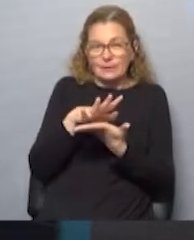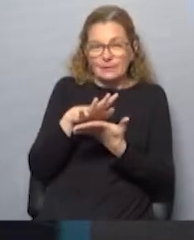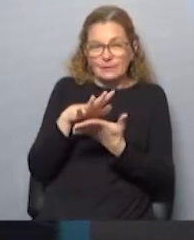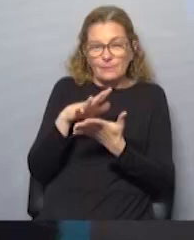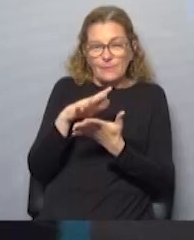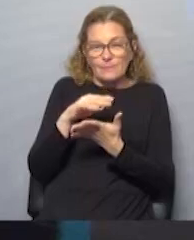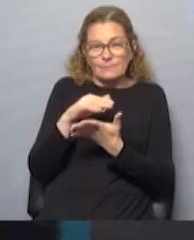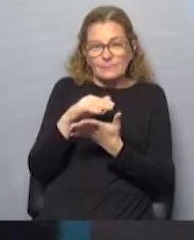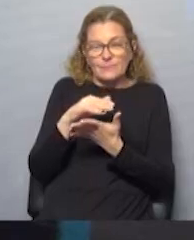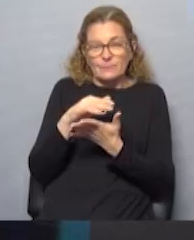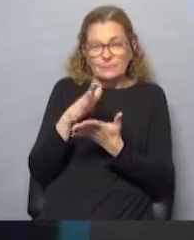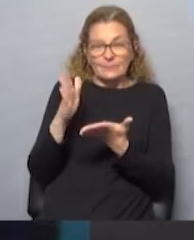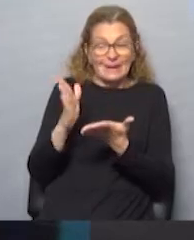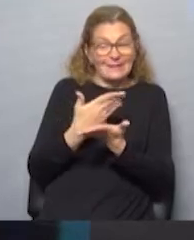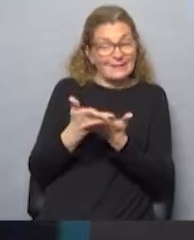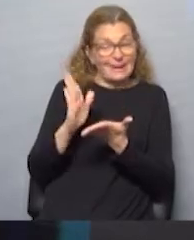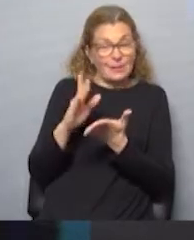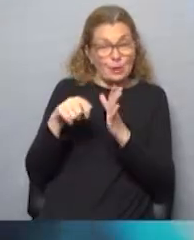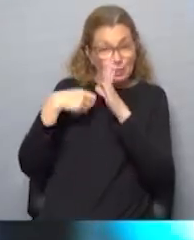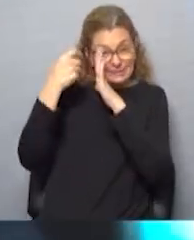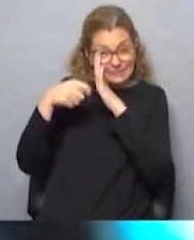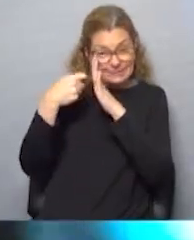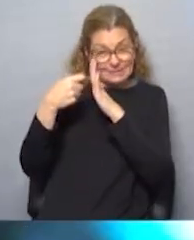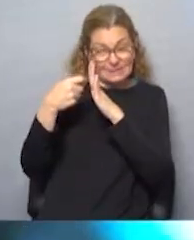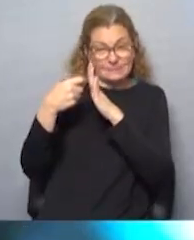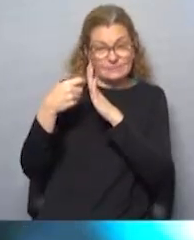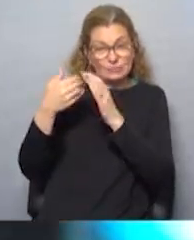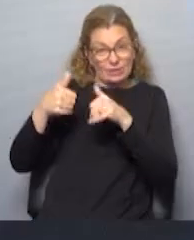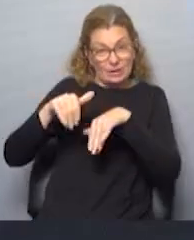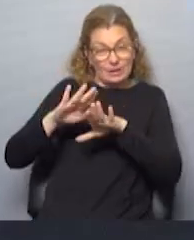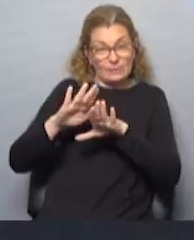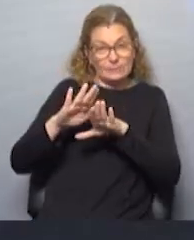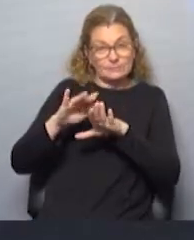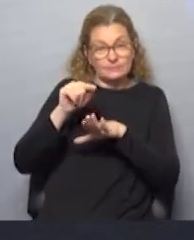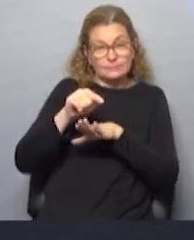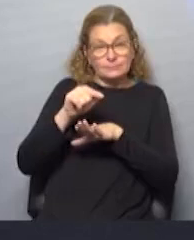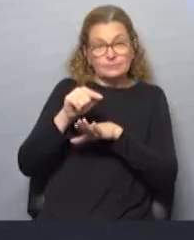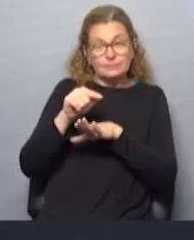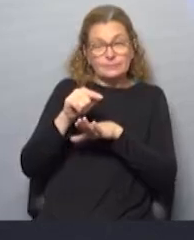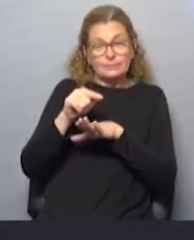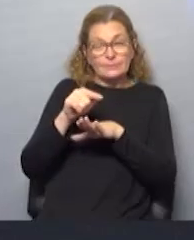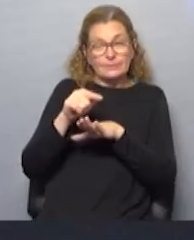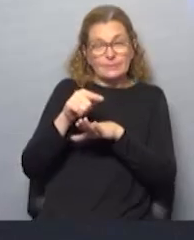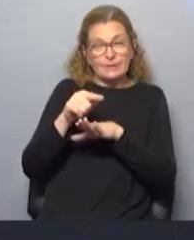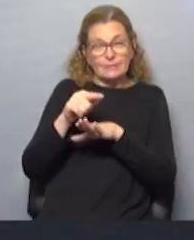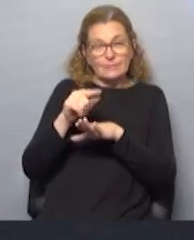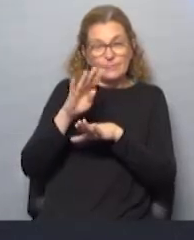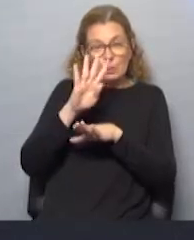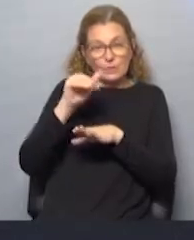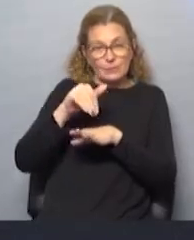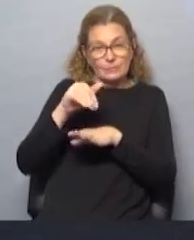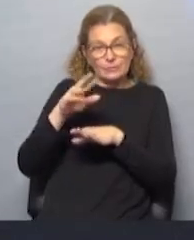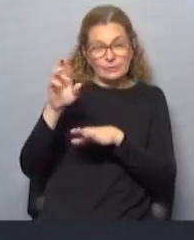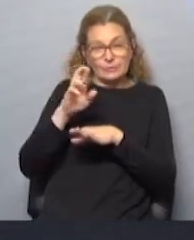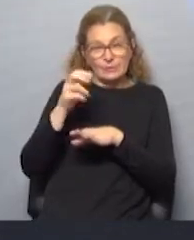y ahí vamos saquemos lo decir estando acá no le dejemos como ser muy generosos los 4 millones de dólares